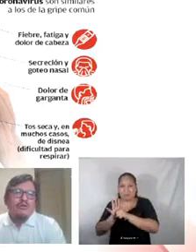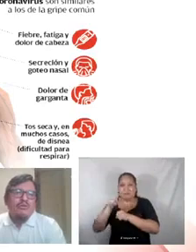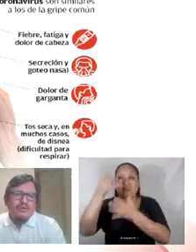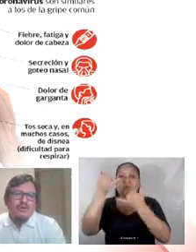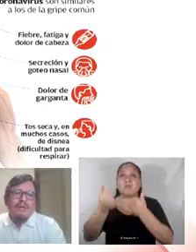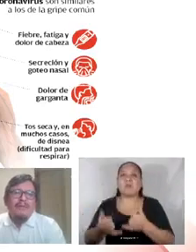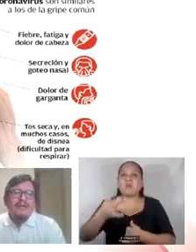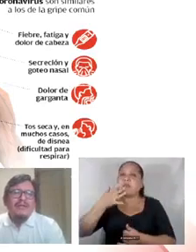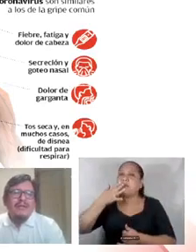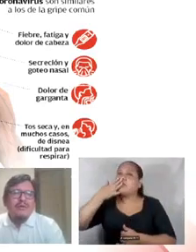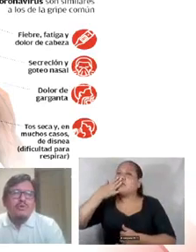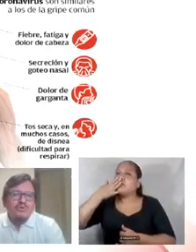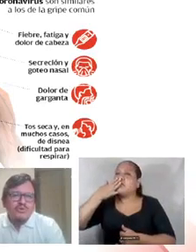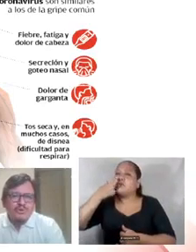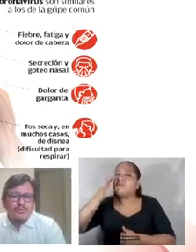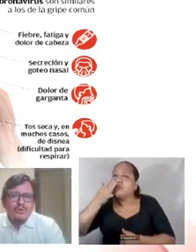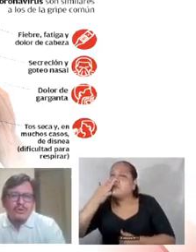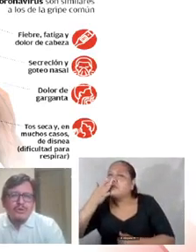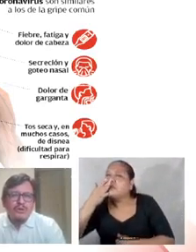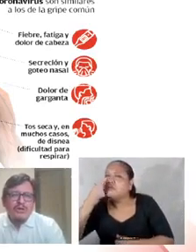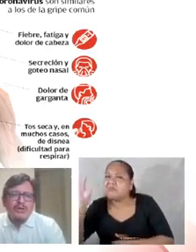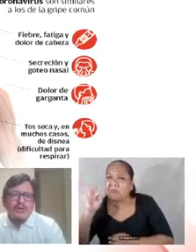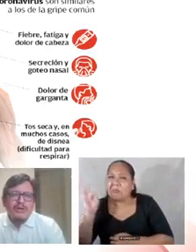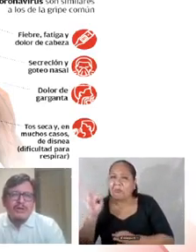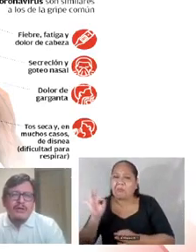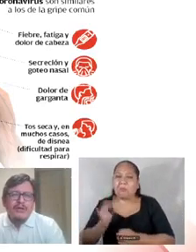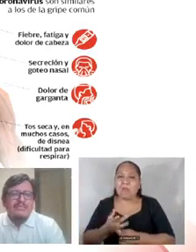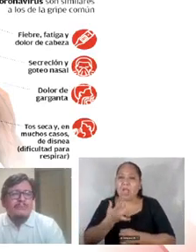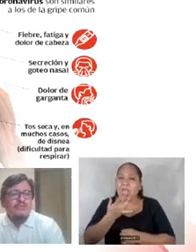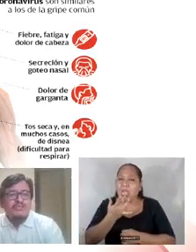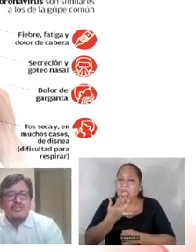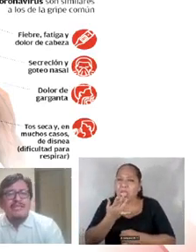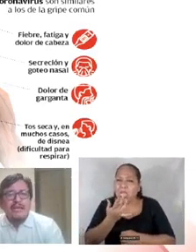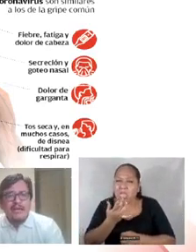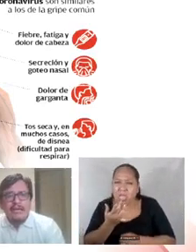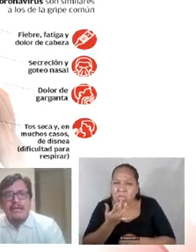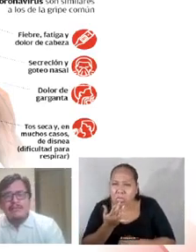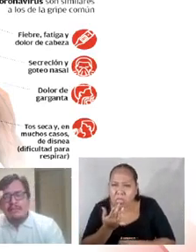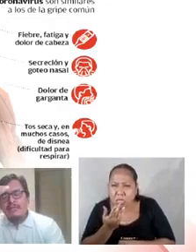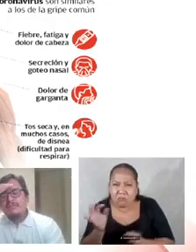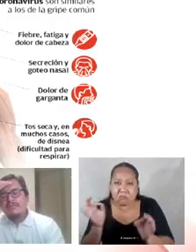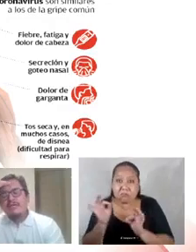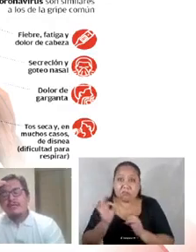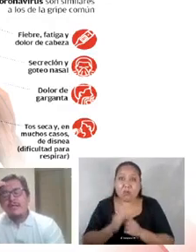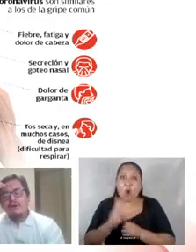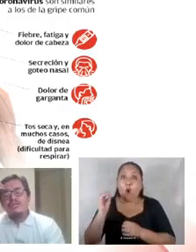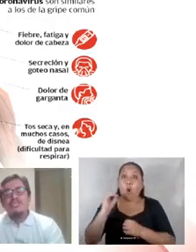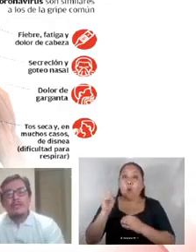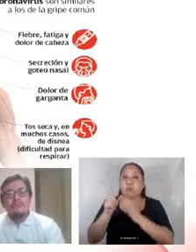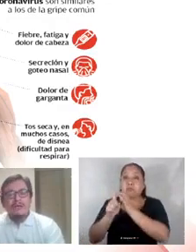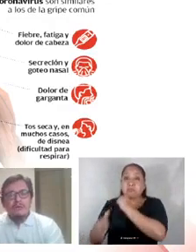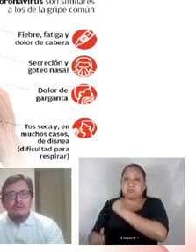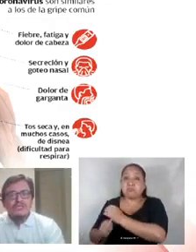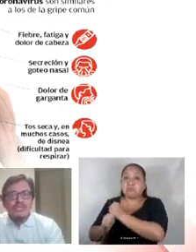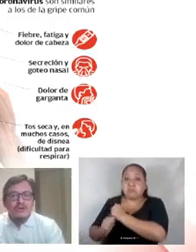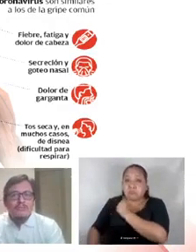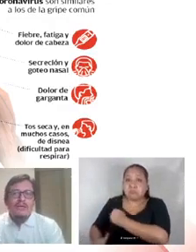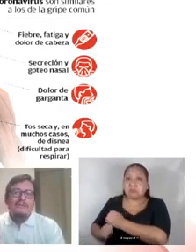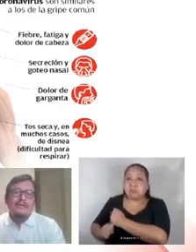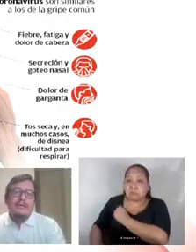del olfato, la pérdida del gusto, las deposiciones diarreicas se reconocen también